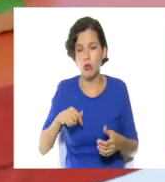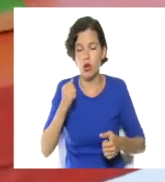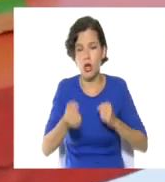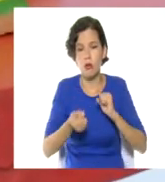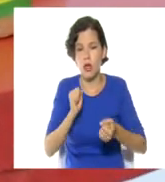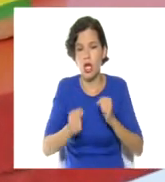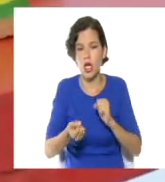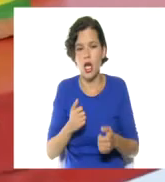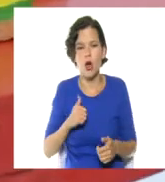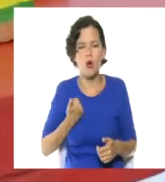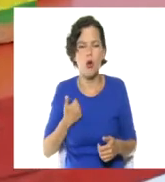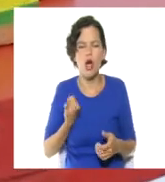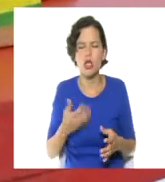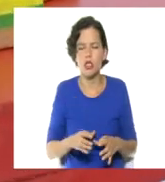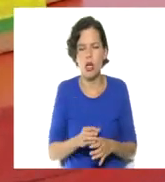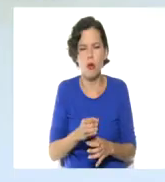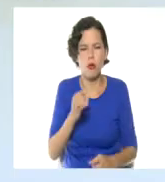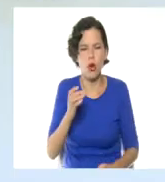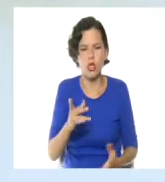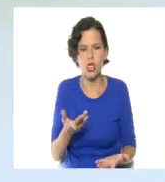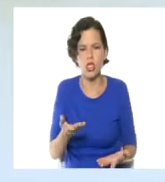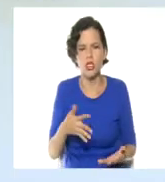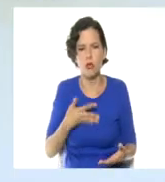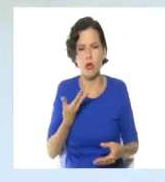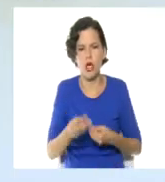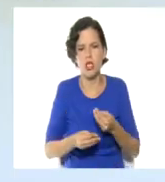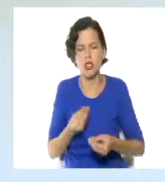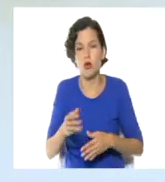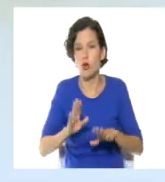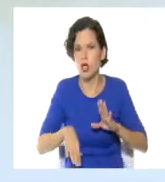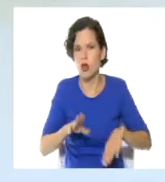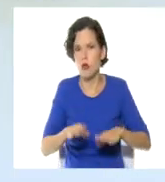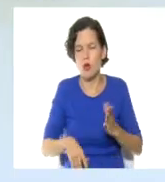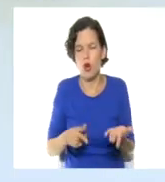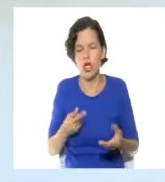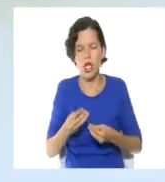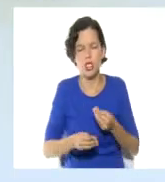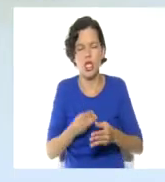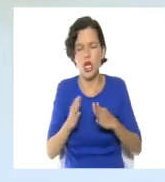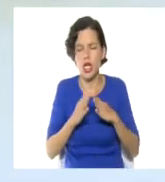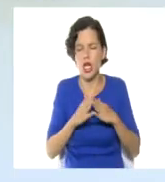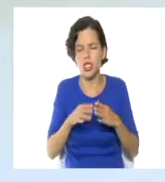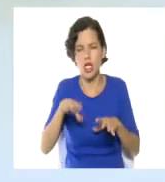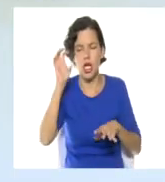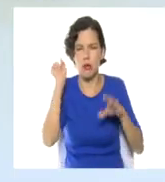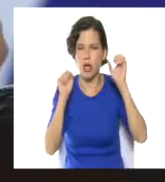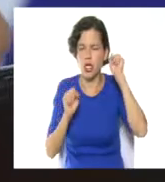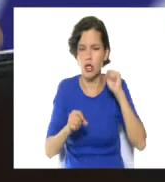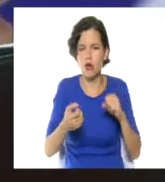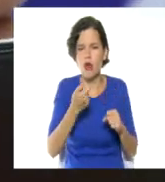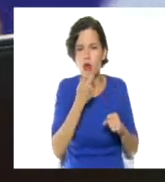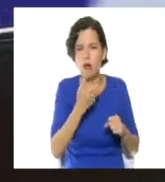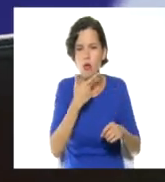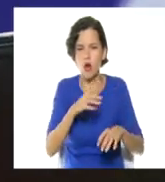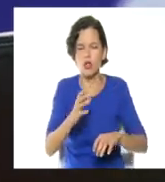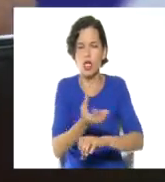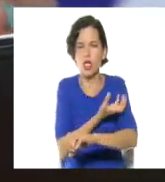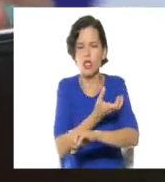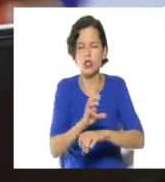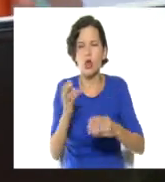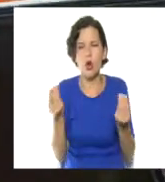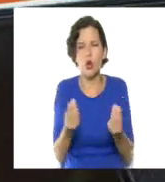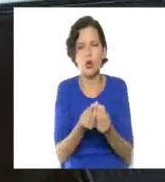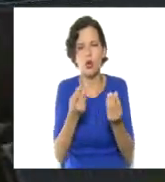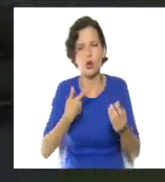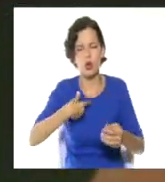Bueno, cualquier pote sirve para armar la parranda en casa y aprender entonces un lindo villancico junto con nuestros niños, junto